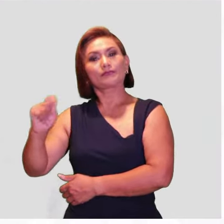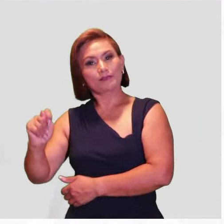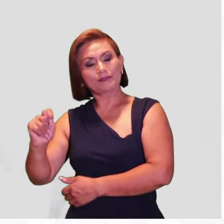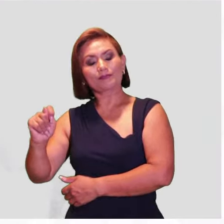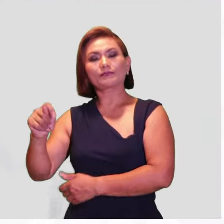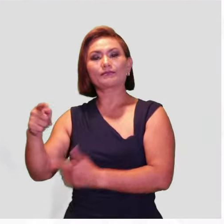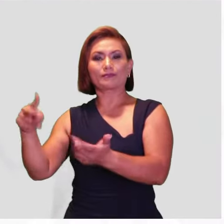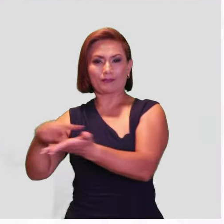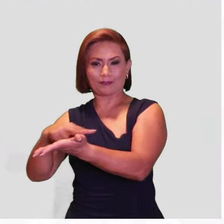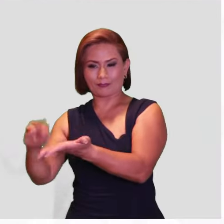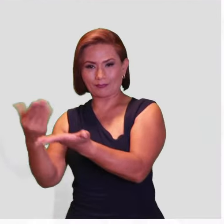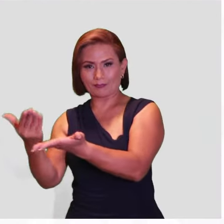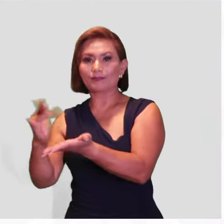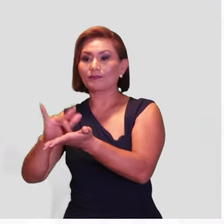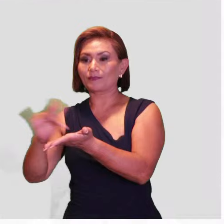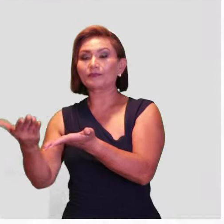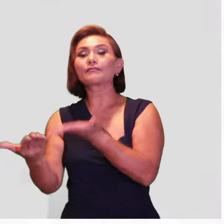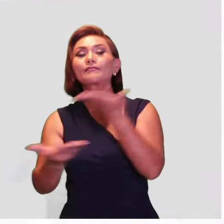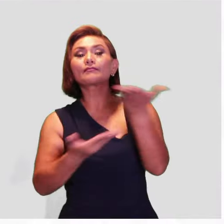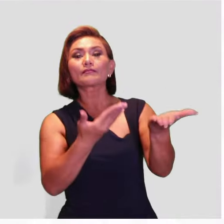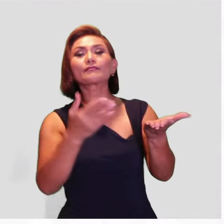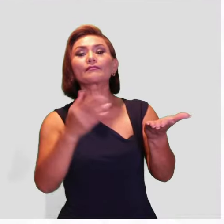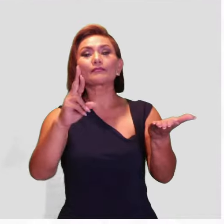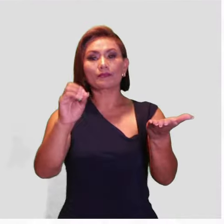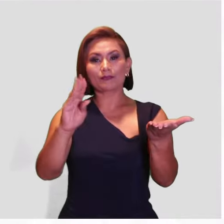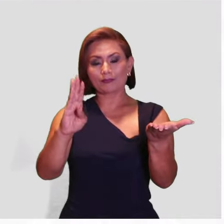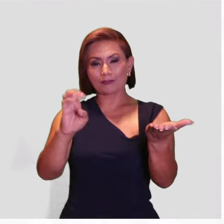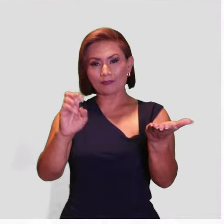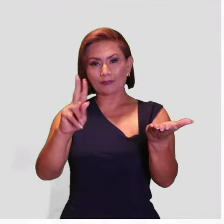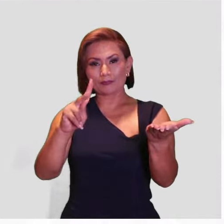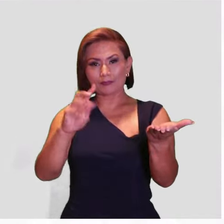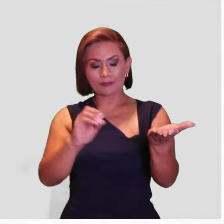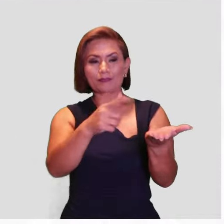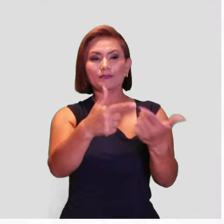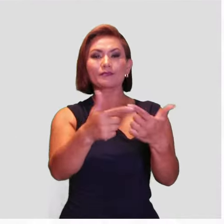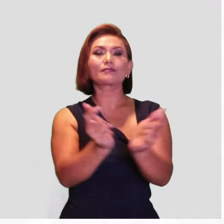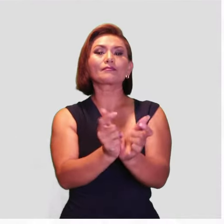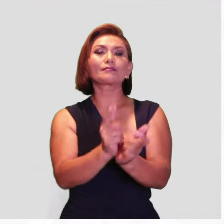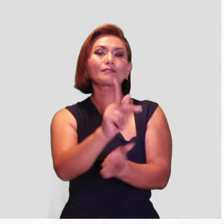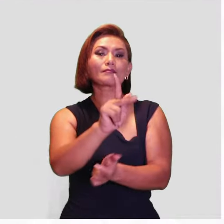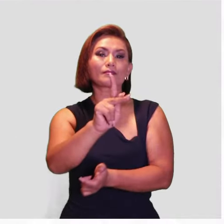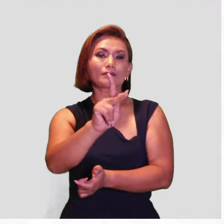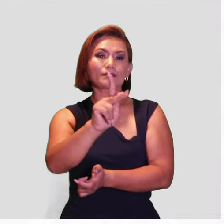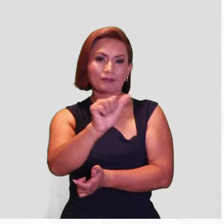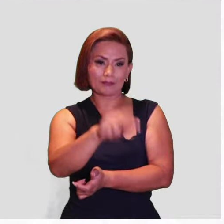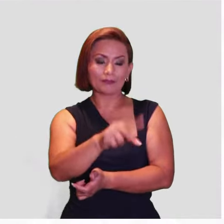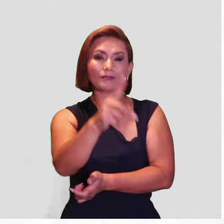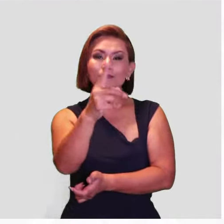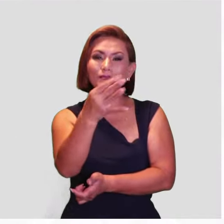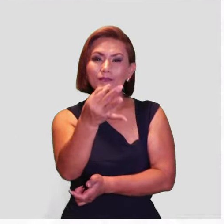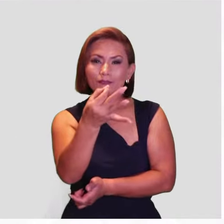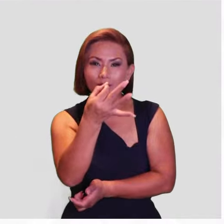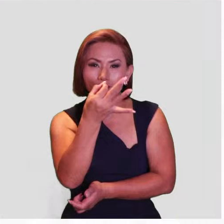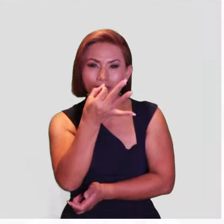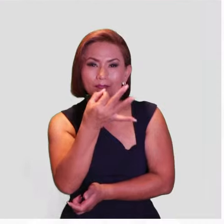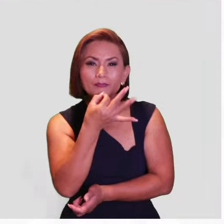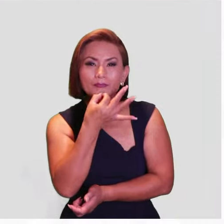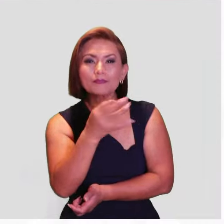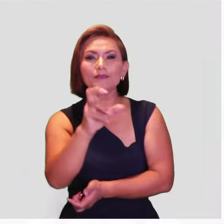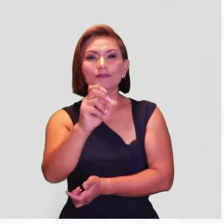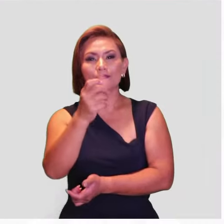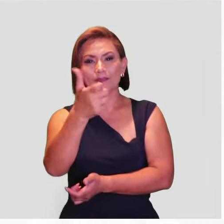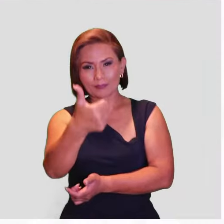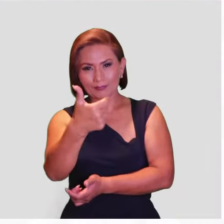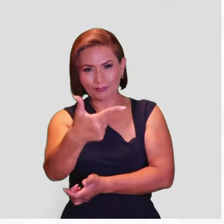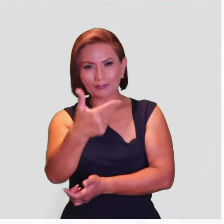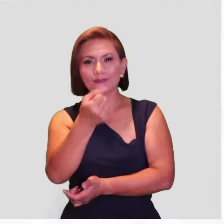cedemos el uso de la voz al candidato Roberto Cabrera Valencia. Candidato, cuenta usted con 1:37 de su bolsa